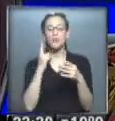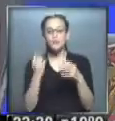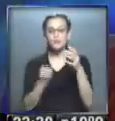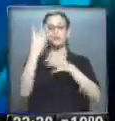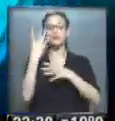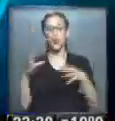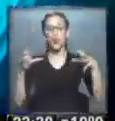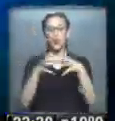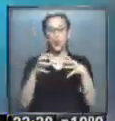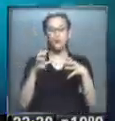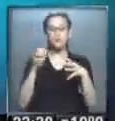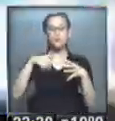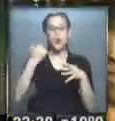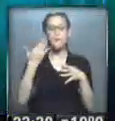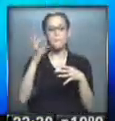Rock.